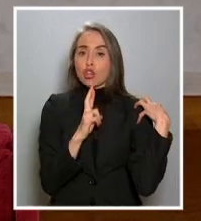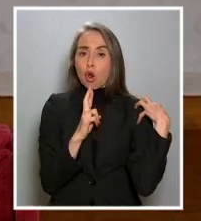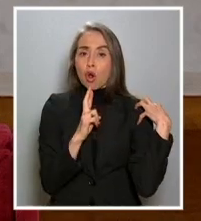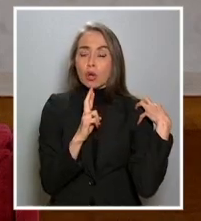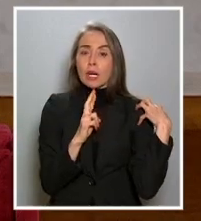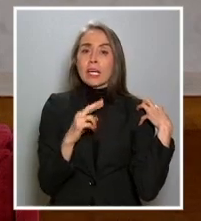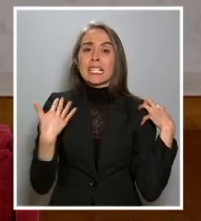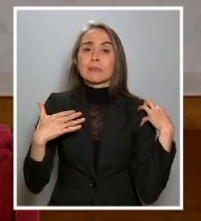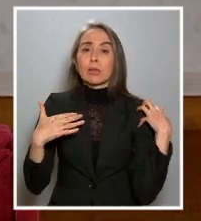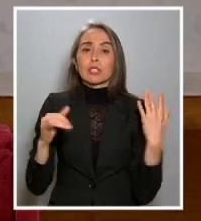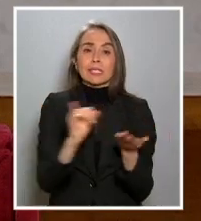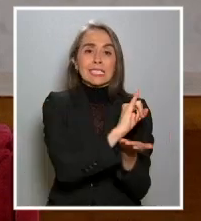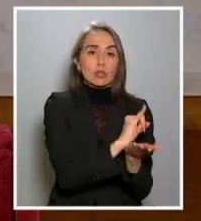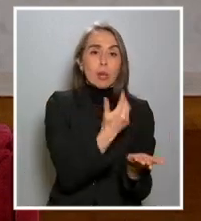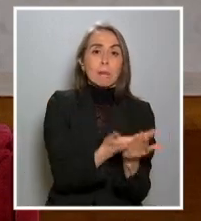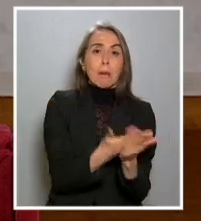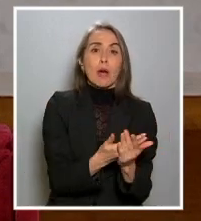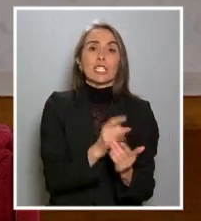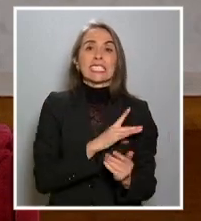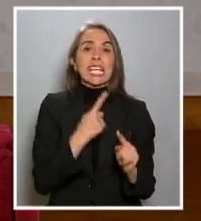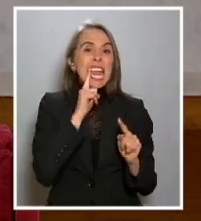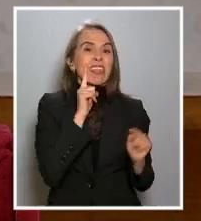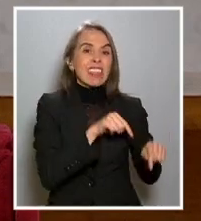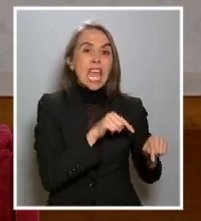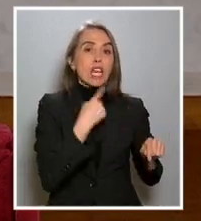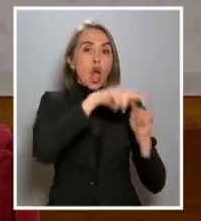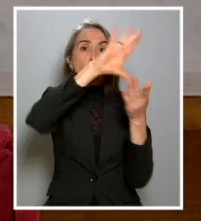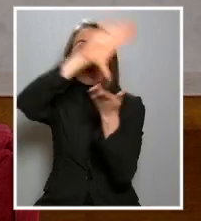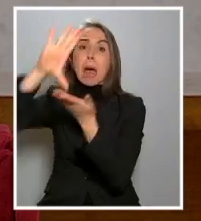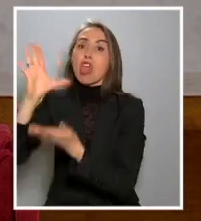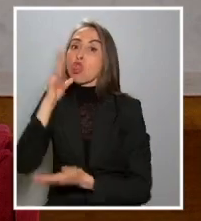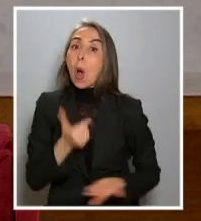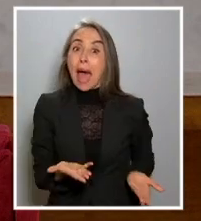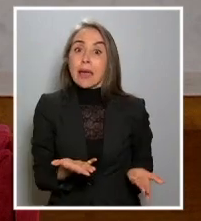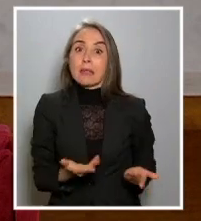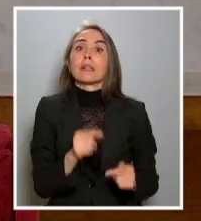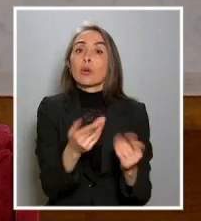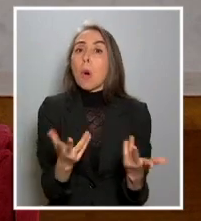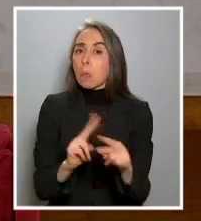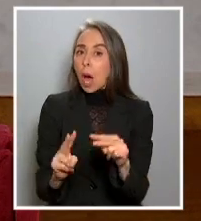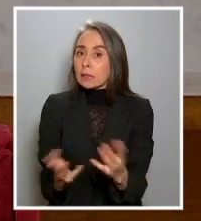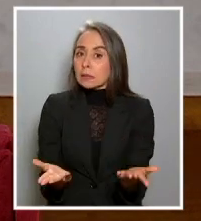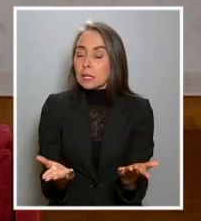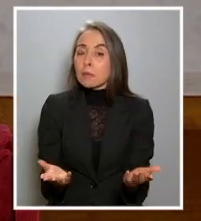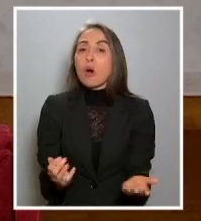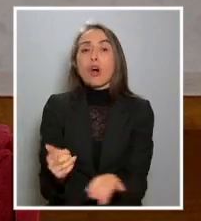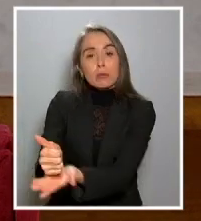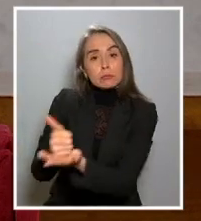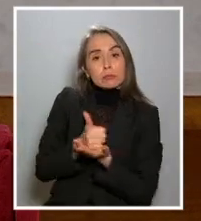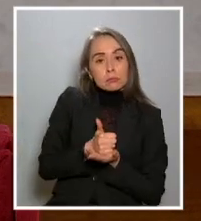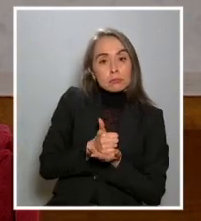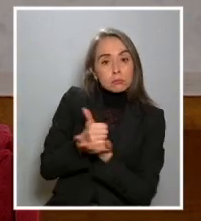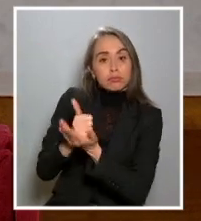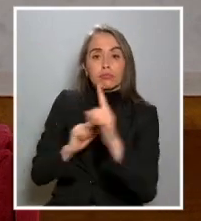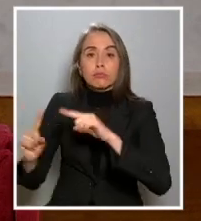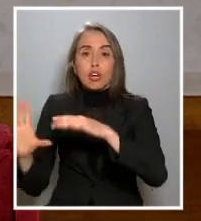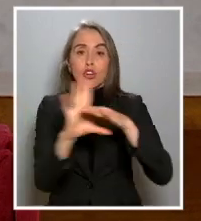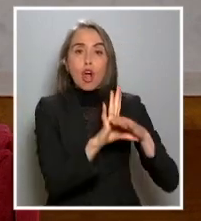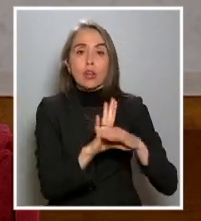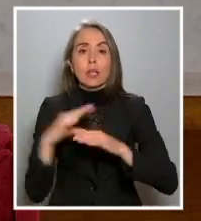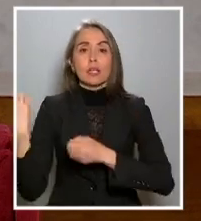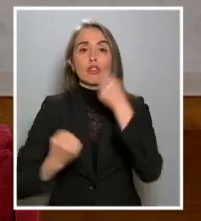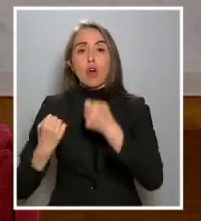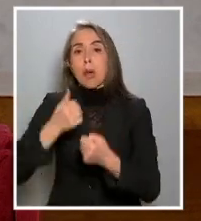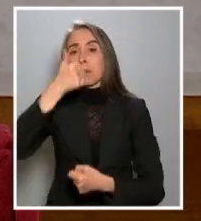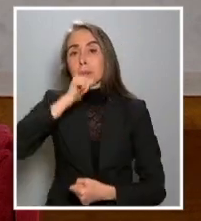áreas estratégicas para aprovechar nuestras ventajas comparativas. Pero eso tenemos que hacerlo en colaboración y coordinación con el sector